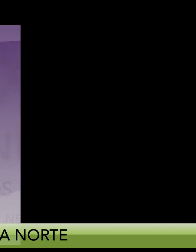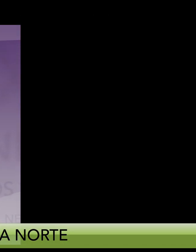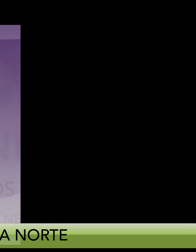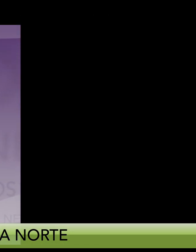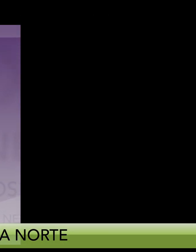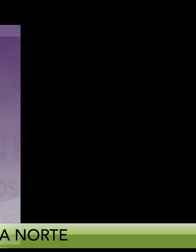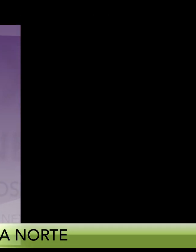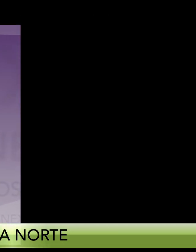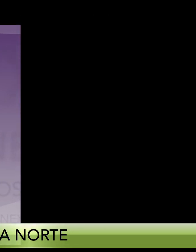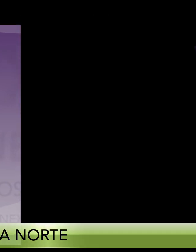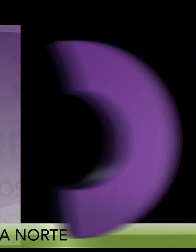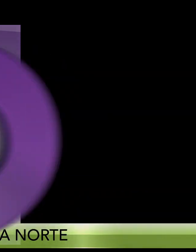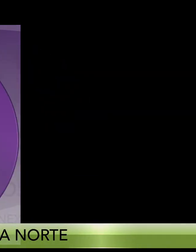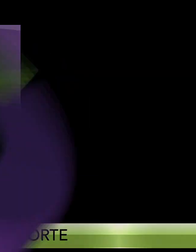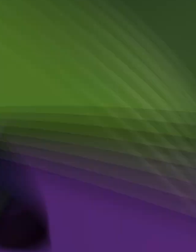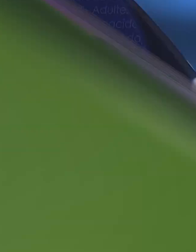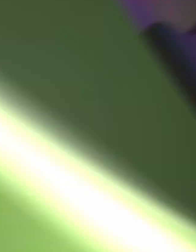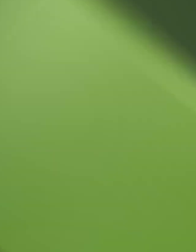Autismo Zona Norte.